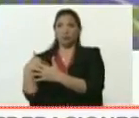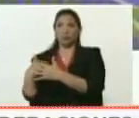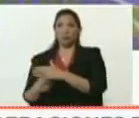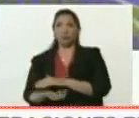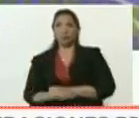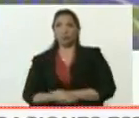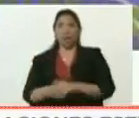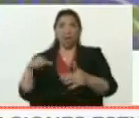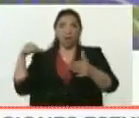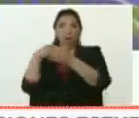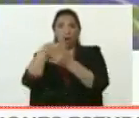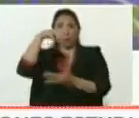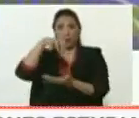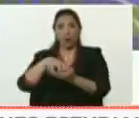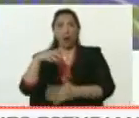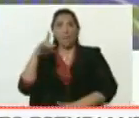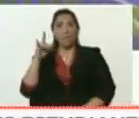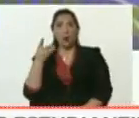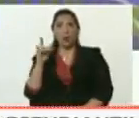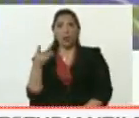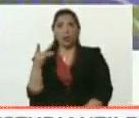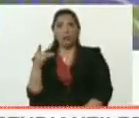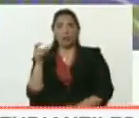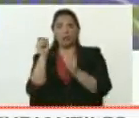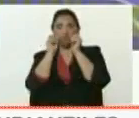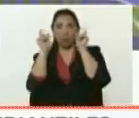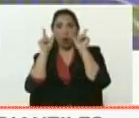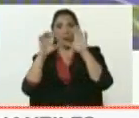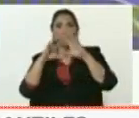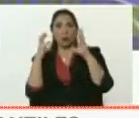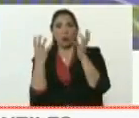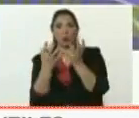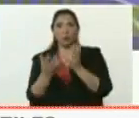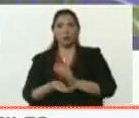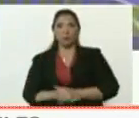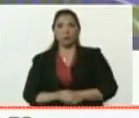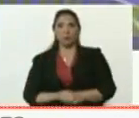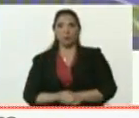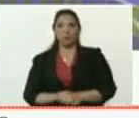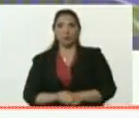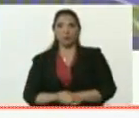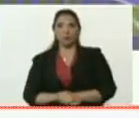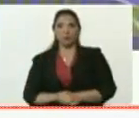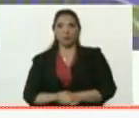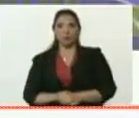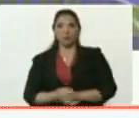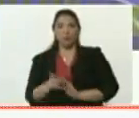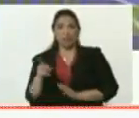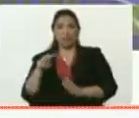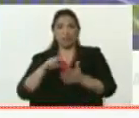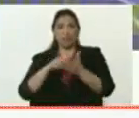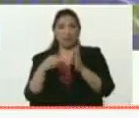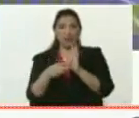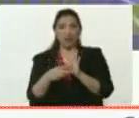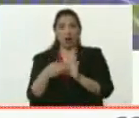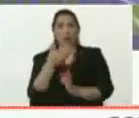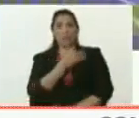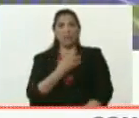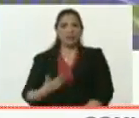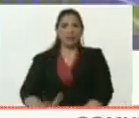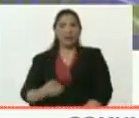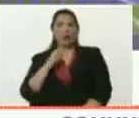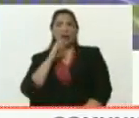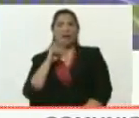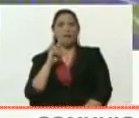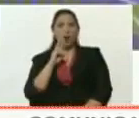El golpe de Estado en Bolivia sorprendió al mundo por lo que ha significado el presidente Evo Morales